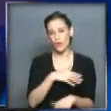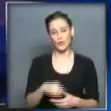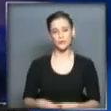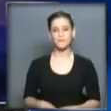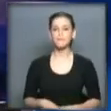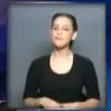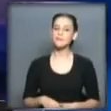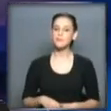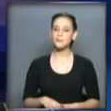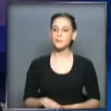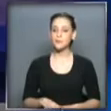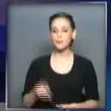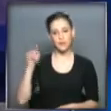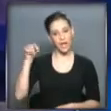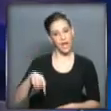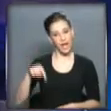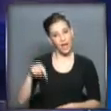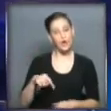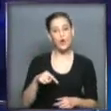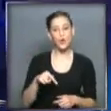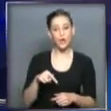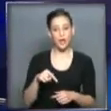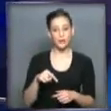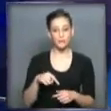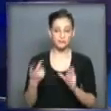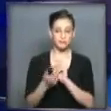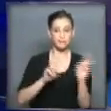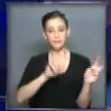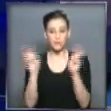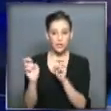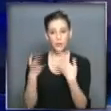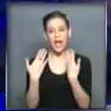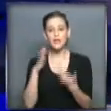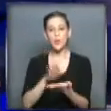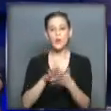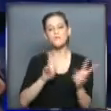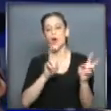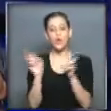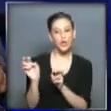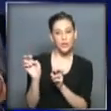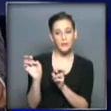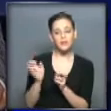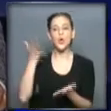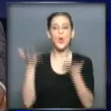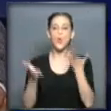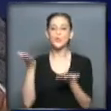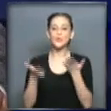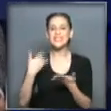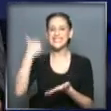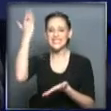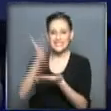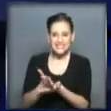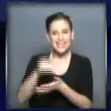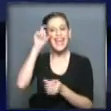Bien, cambiamos ahora un poco la información, vamos a tratar otros temas. La justicia condenó